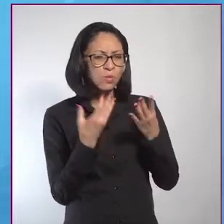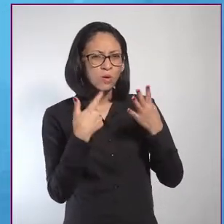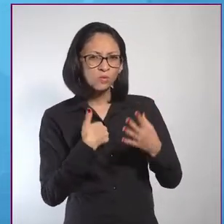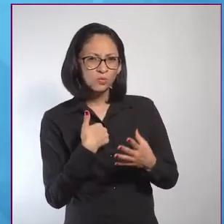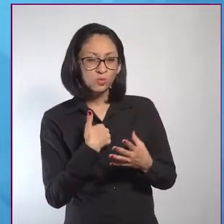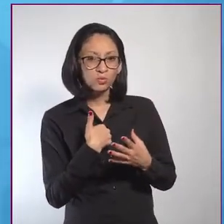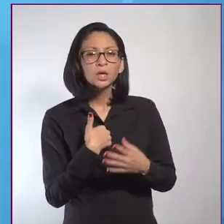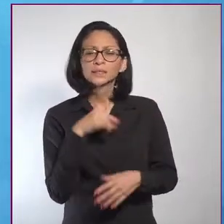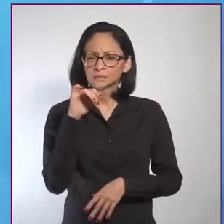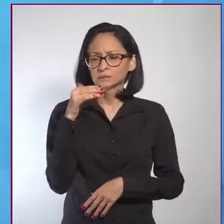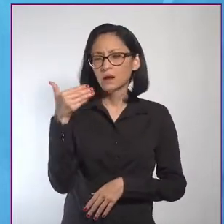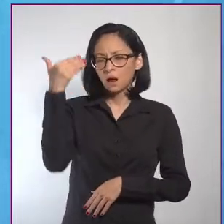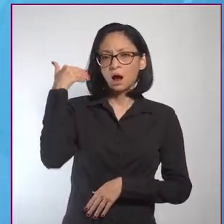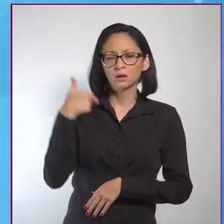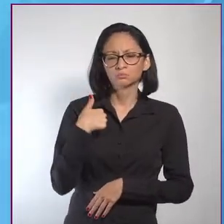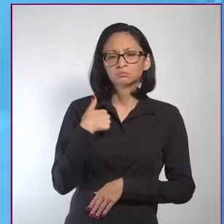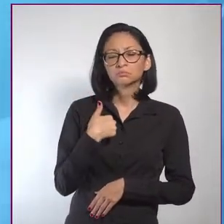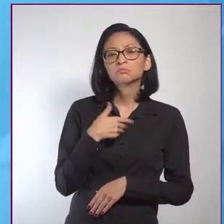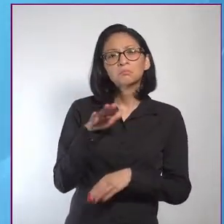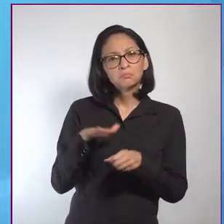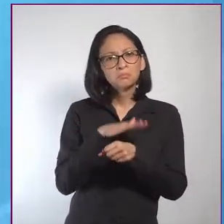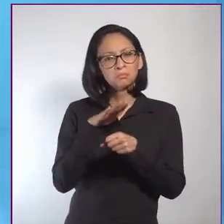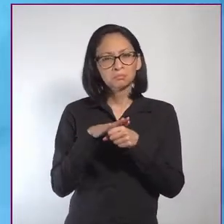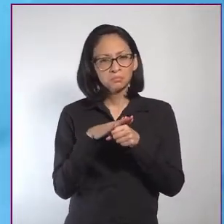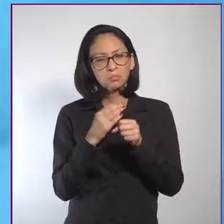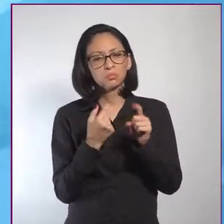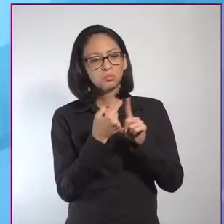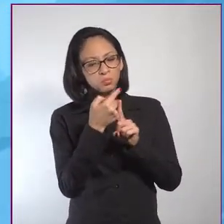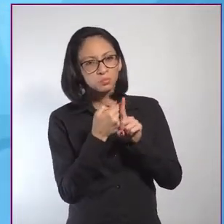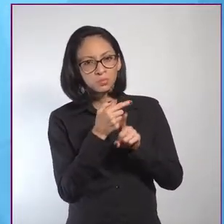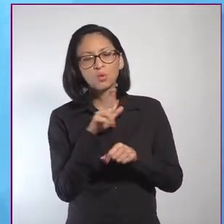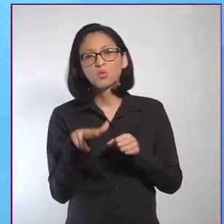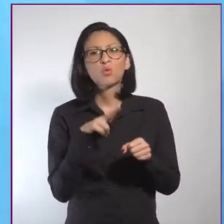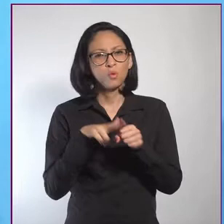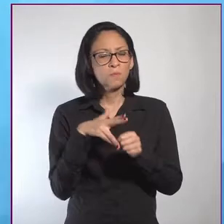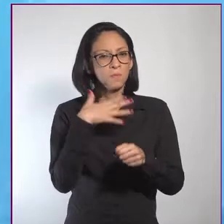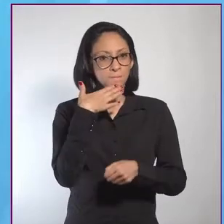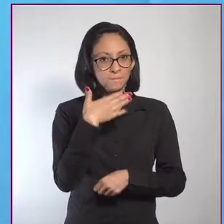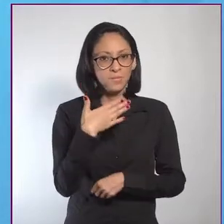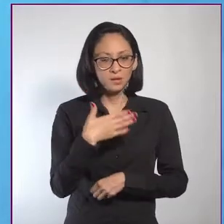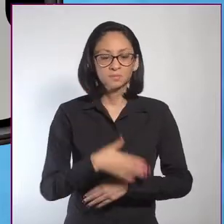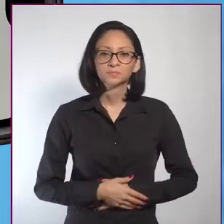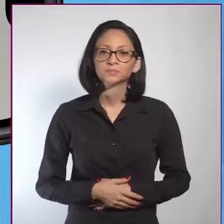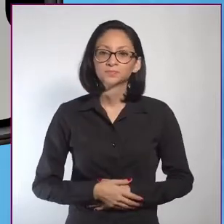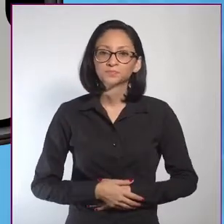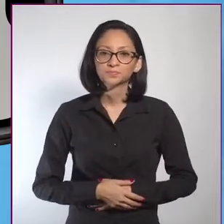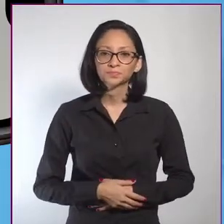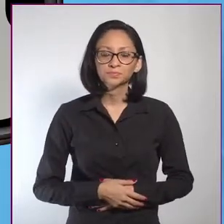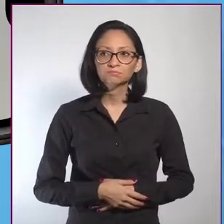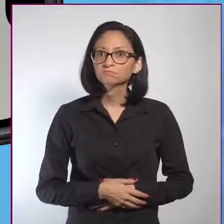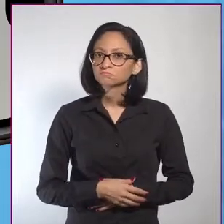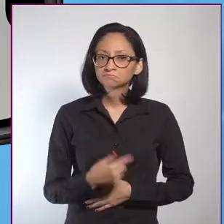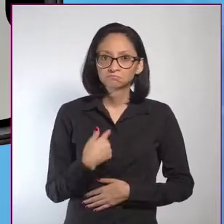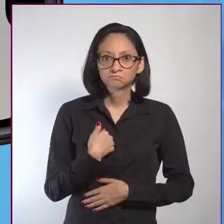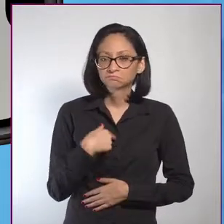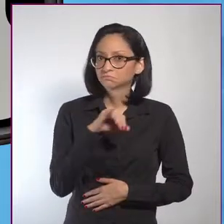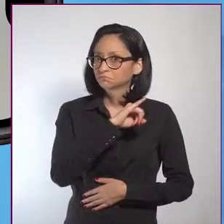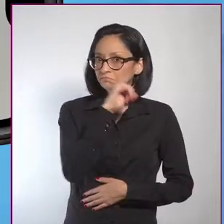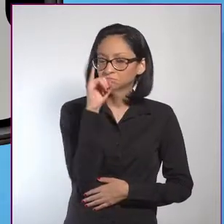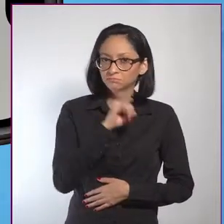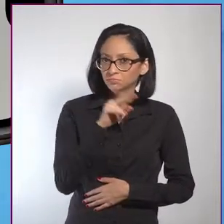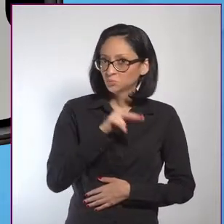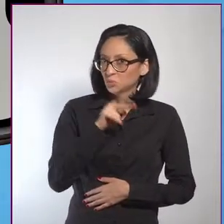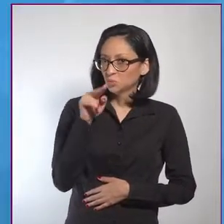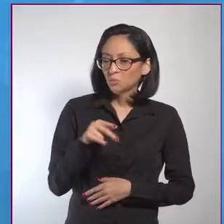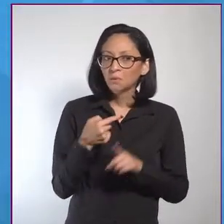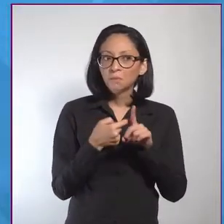he medido y ha estado bien dentro de los rangos normales antes ya mencionados. No, nunca la he